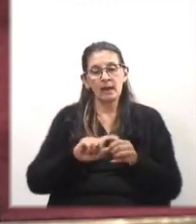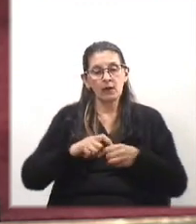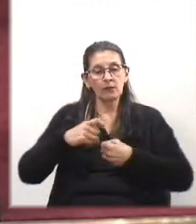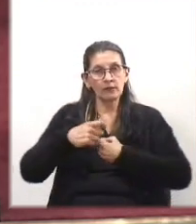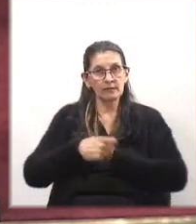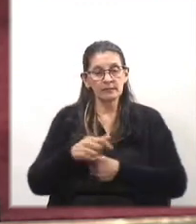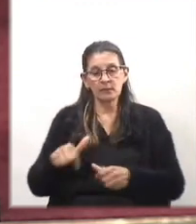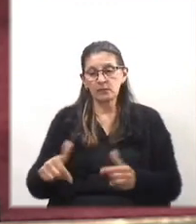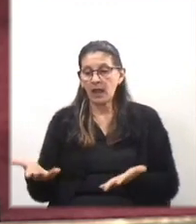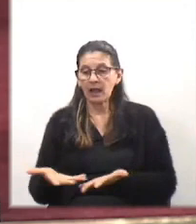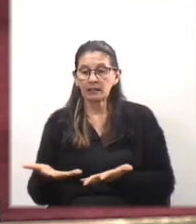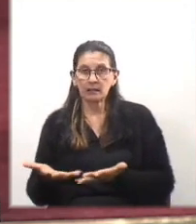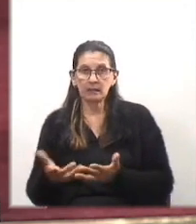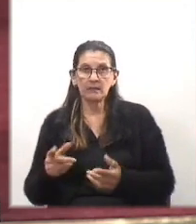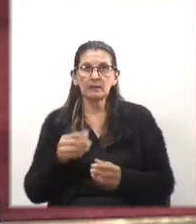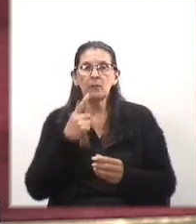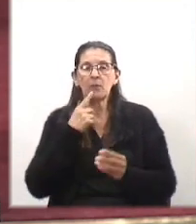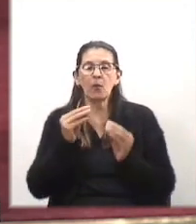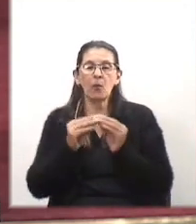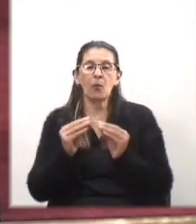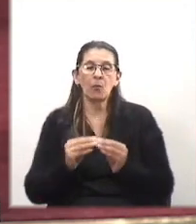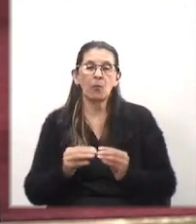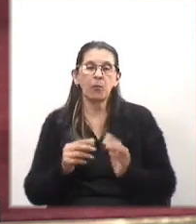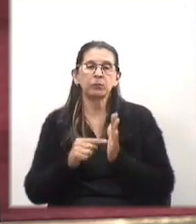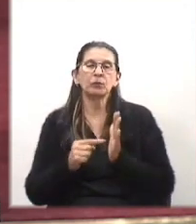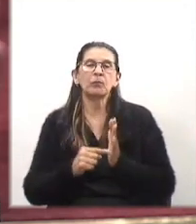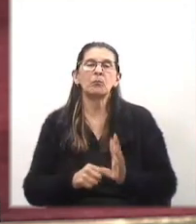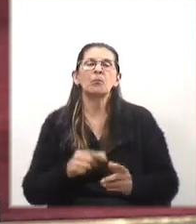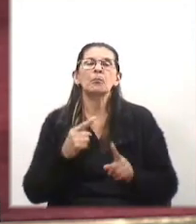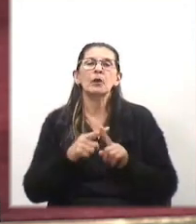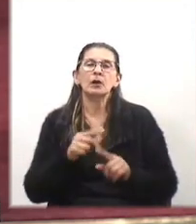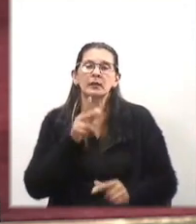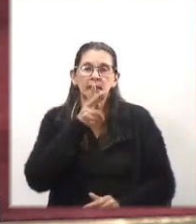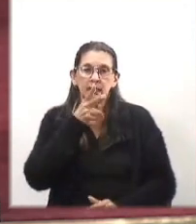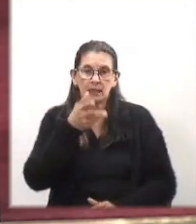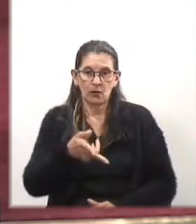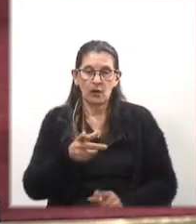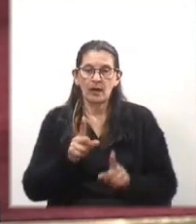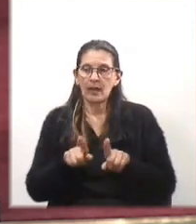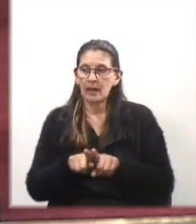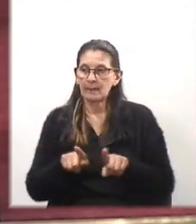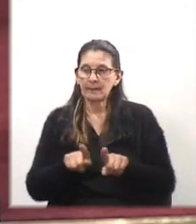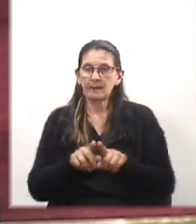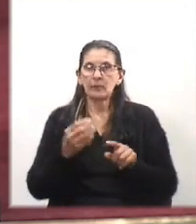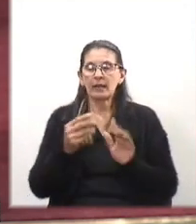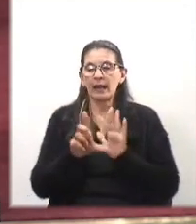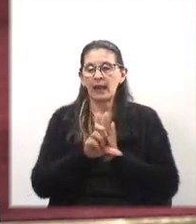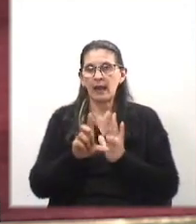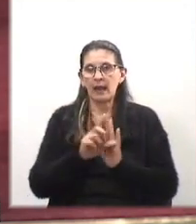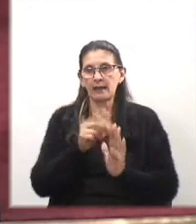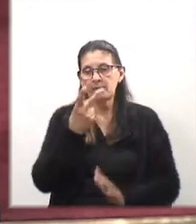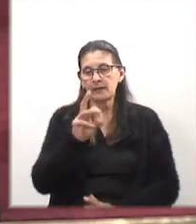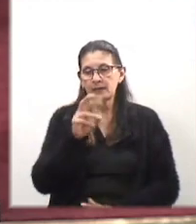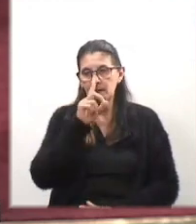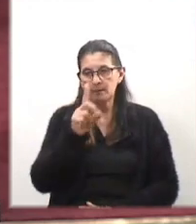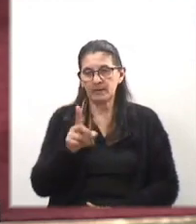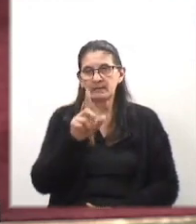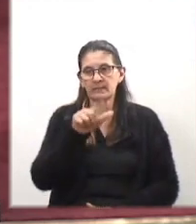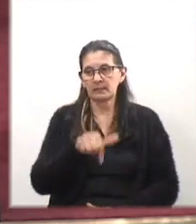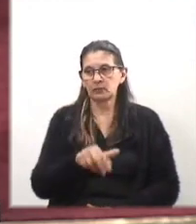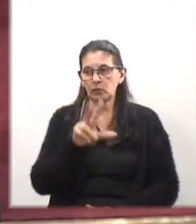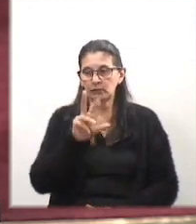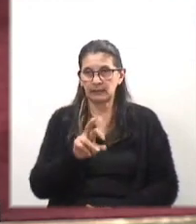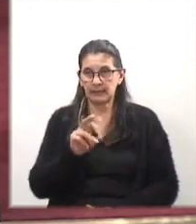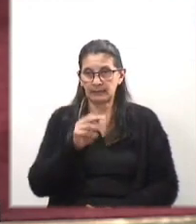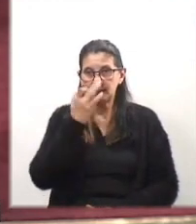afiliadas activas el beneficio del cómputo por hijo y la acumulación de servicios en las mismas condiciones que la Ley 20.130. Si bien